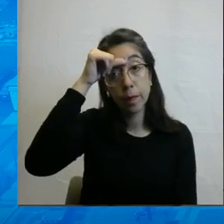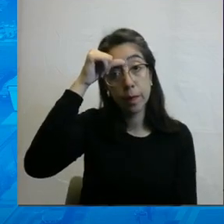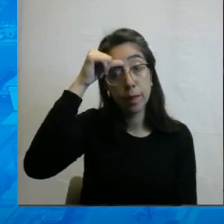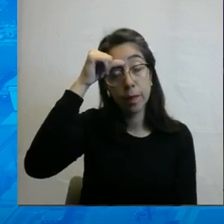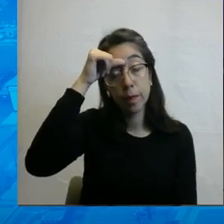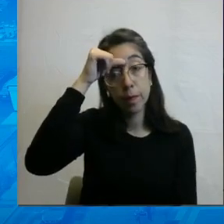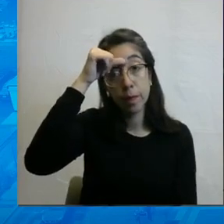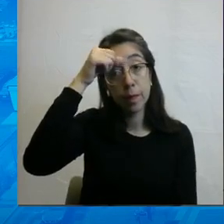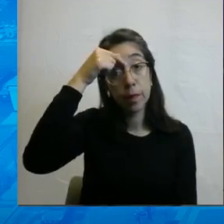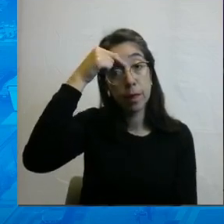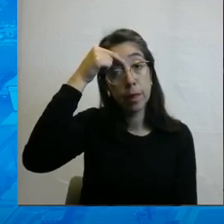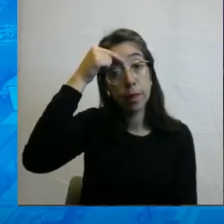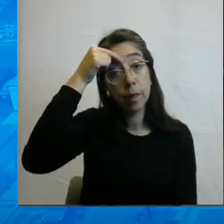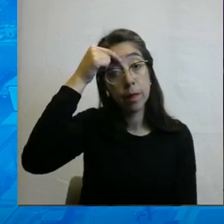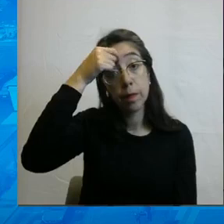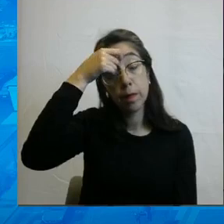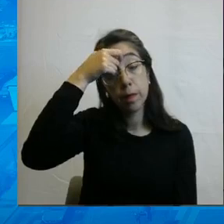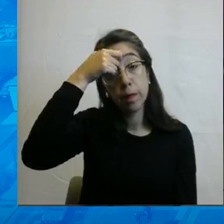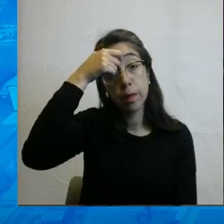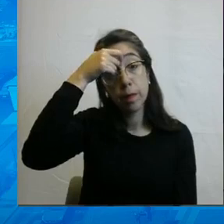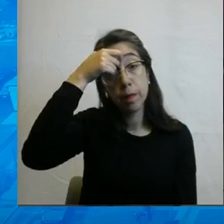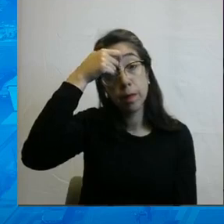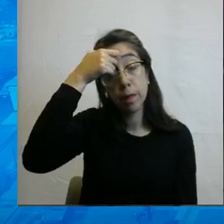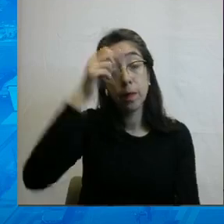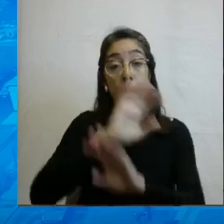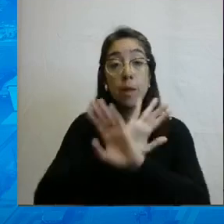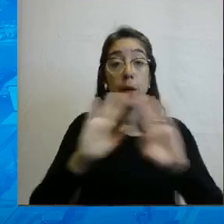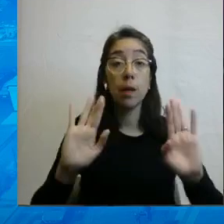Terminamos entonces varios concejales y...